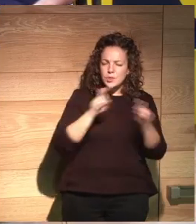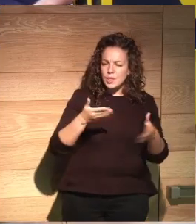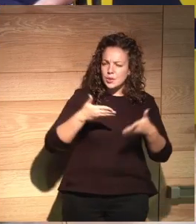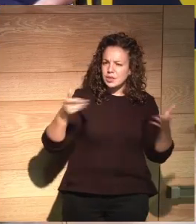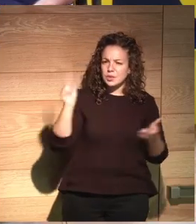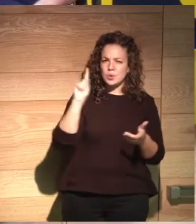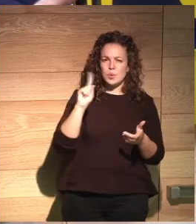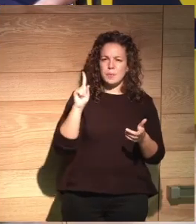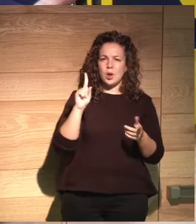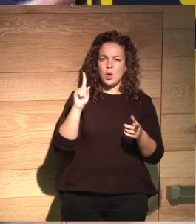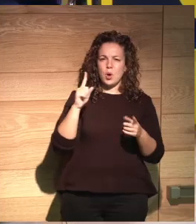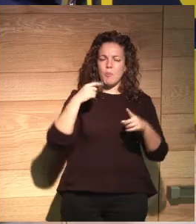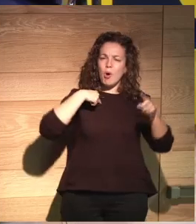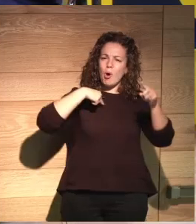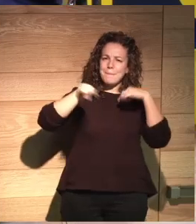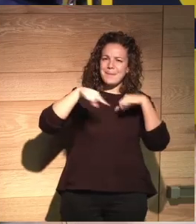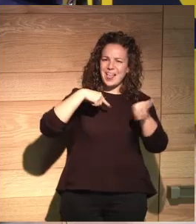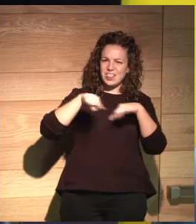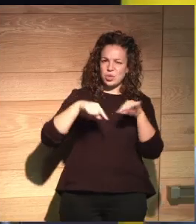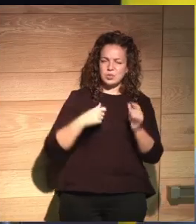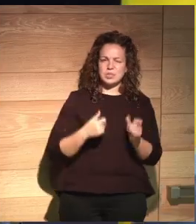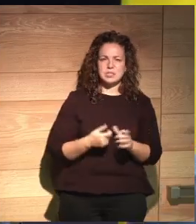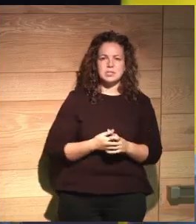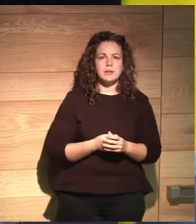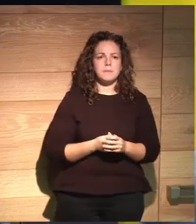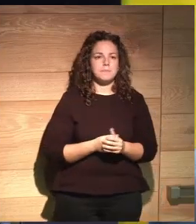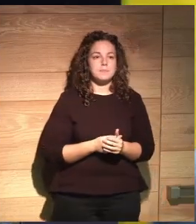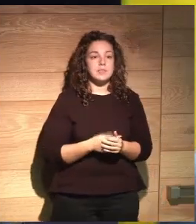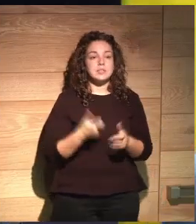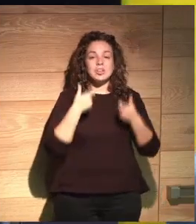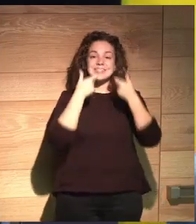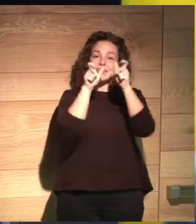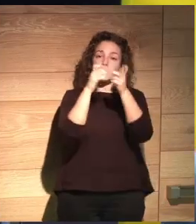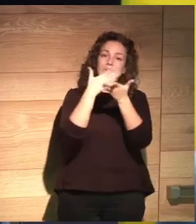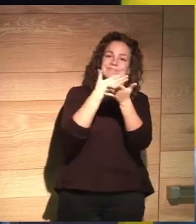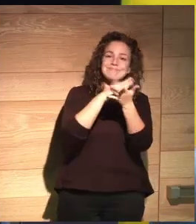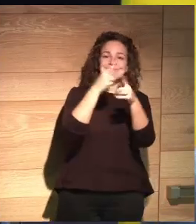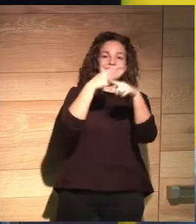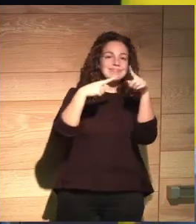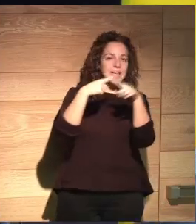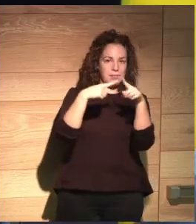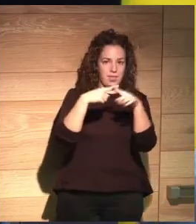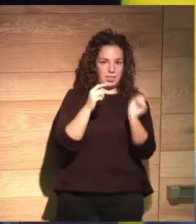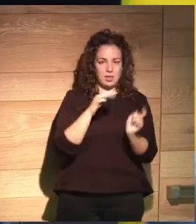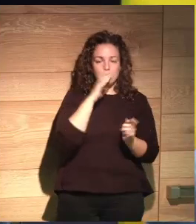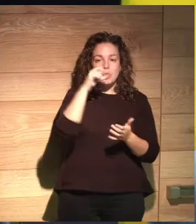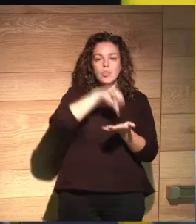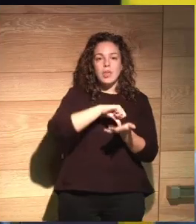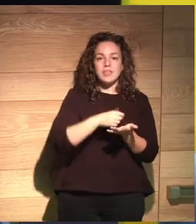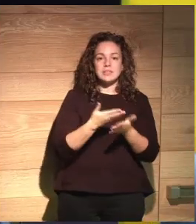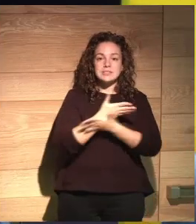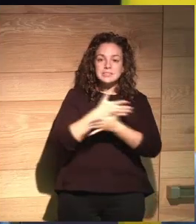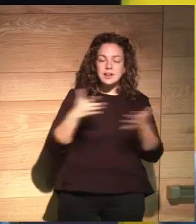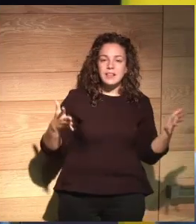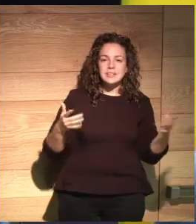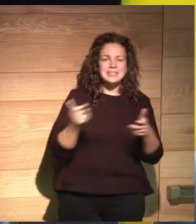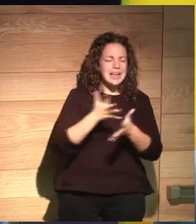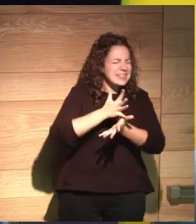operaciones no the big business no no es ese sector intermediario que en las grandes ciudades realmente es